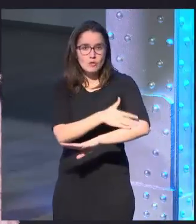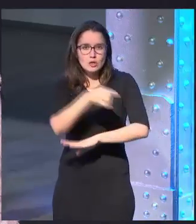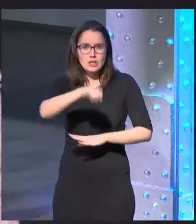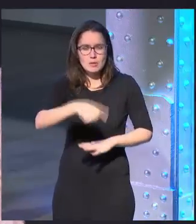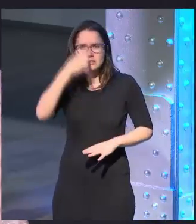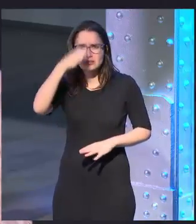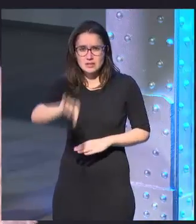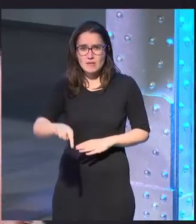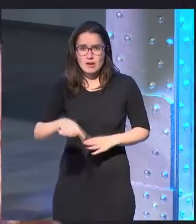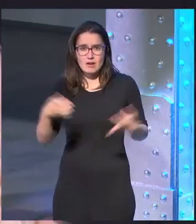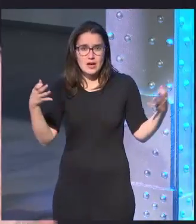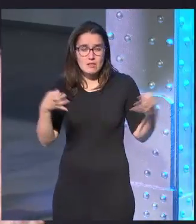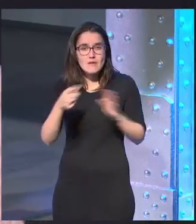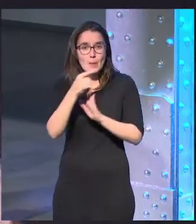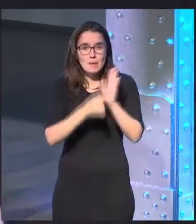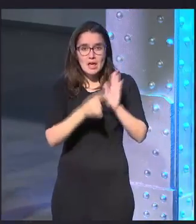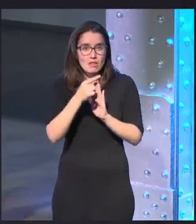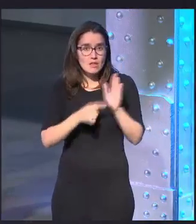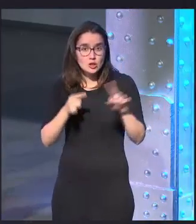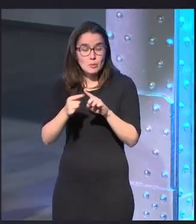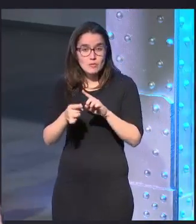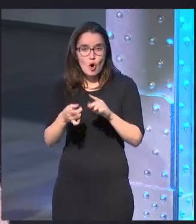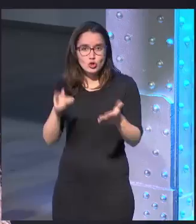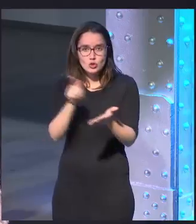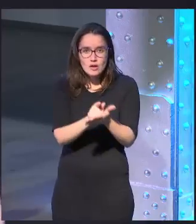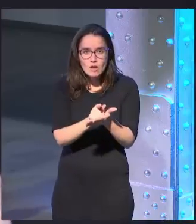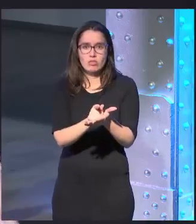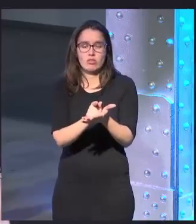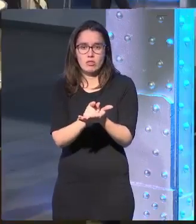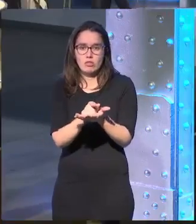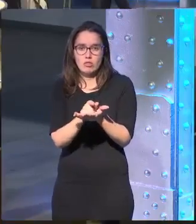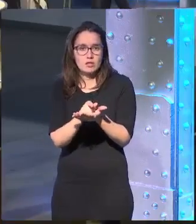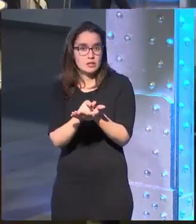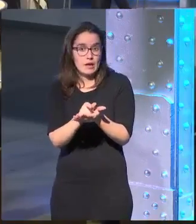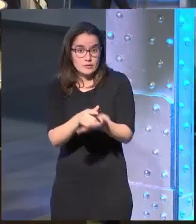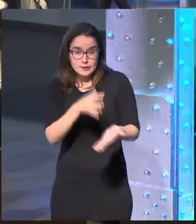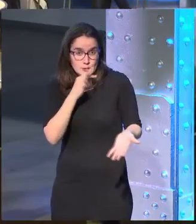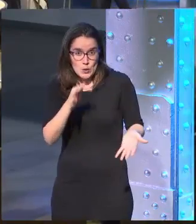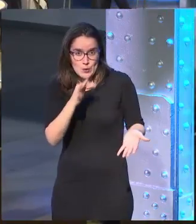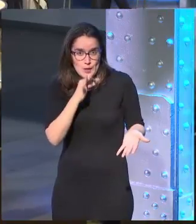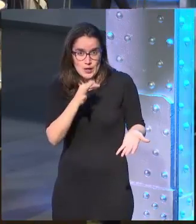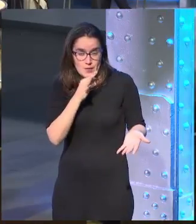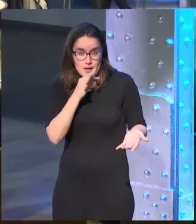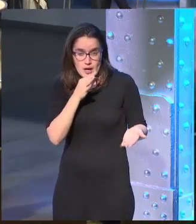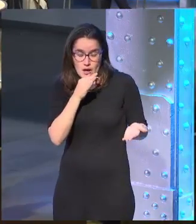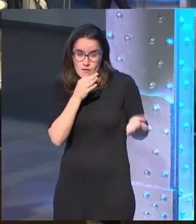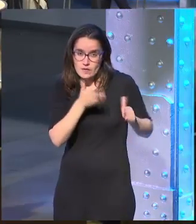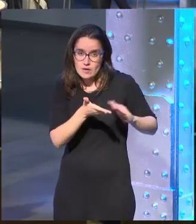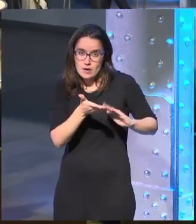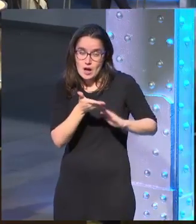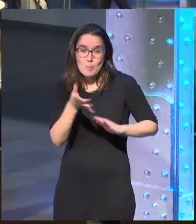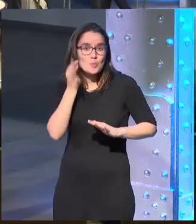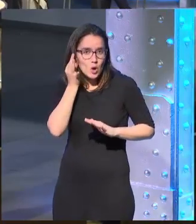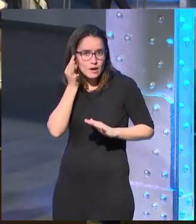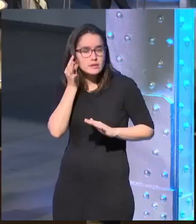también sabe que tiene que tomar medidas para poder recuperar la cantidad que todavía estamos a punto. En